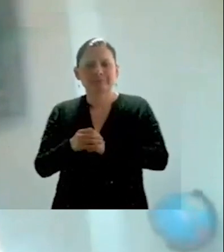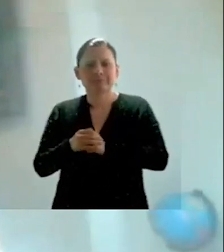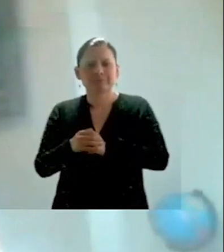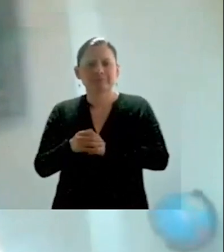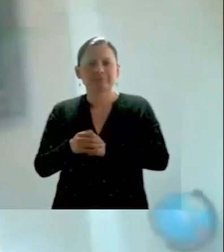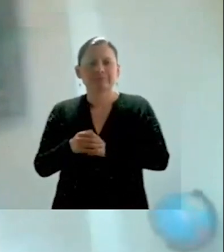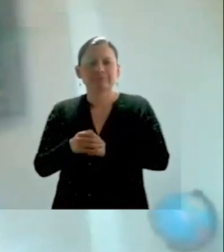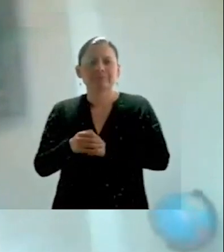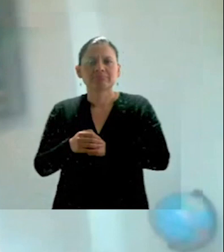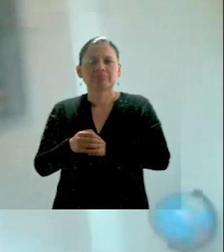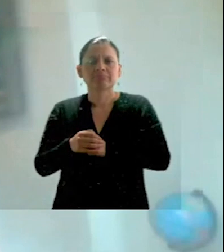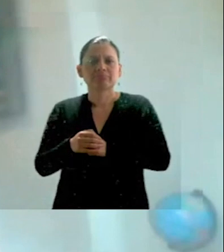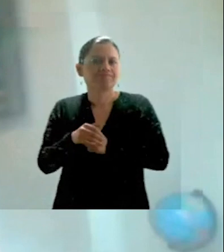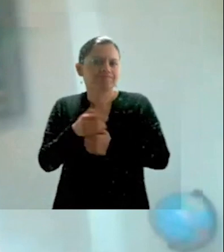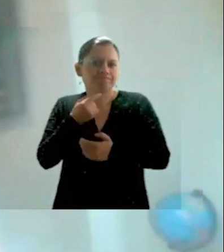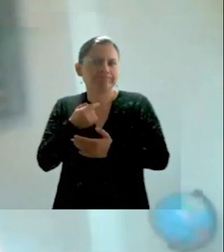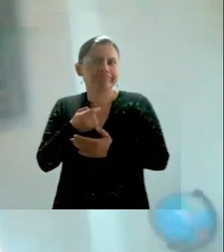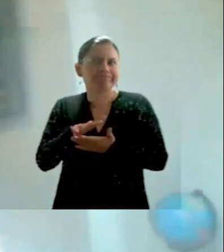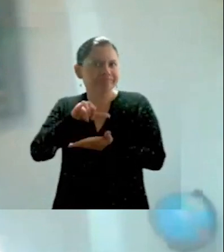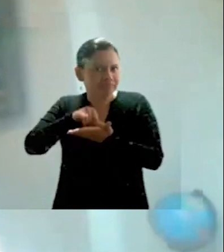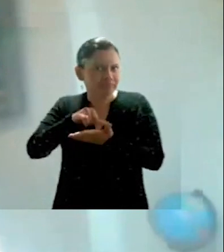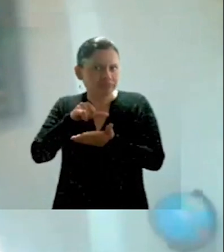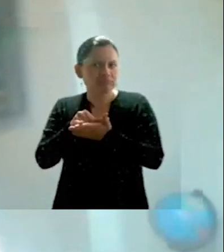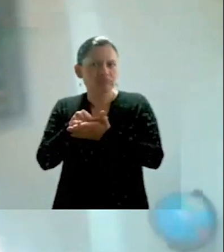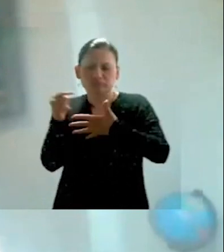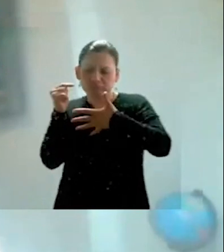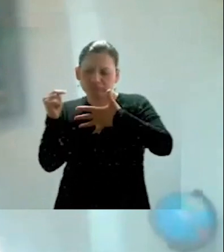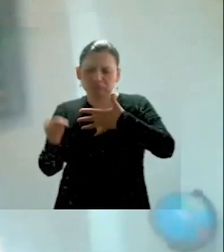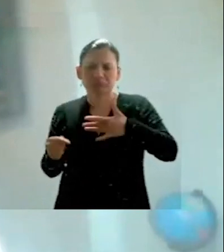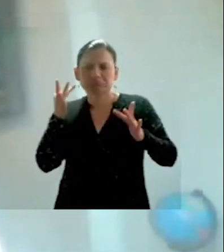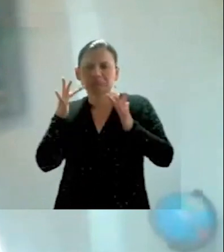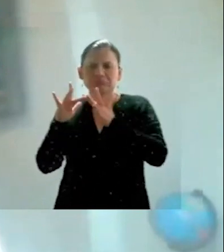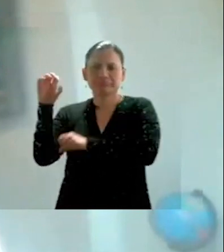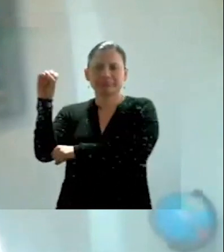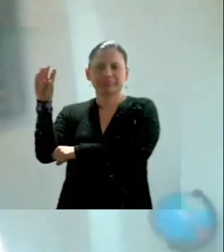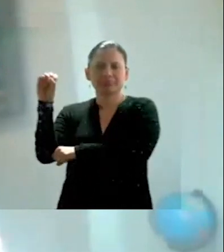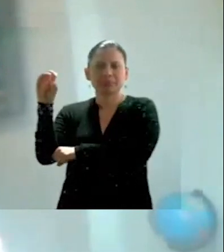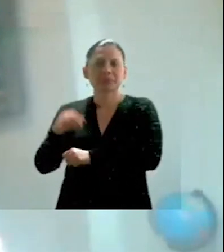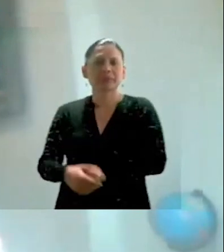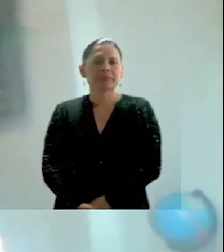el asunto es más pacífico para ustedes.